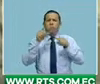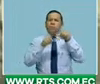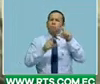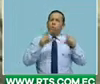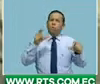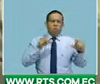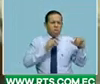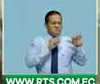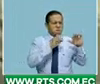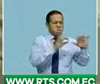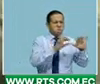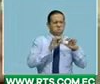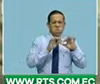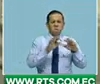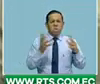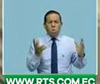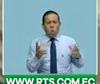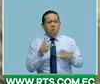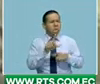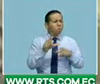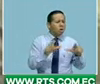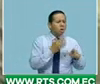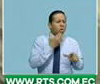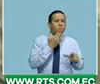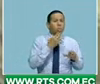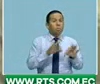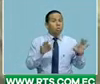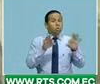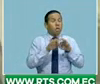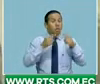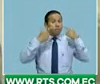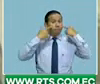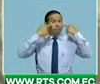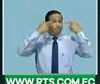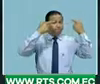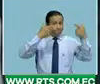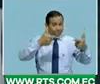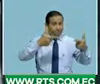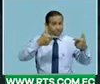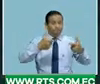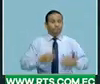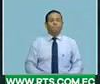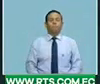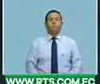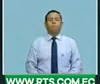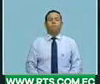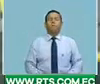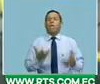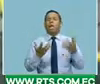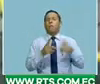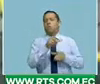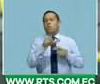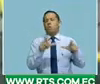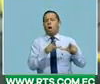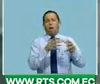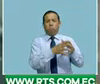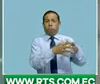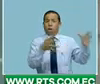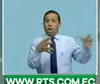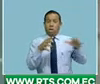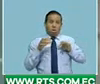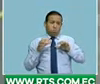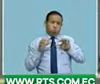se amplíen o se dividan para garantizar también el distanciamiento. En estos recintos de mayor afluencia se implementará este sistema